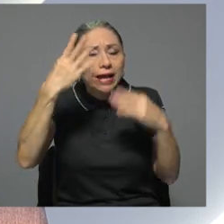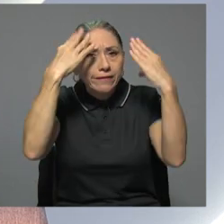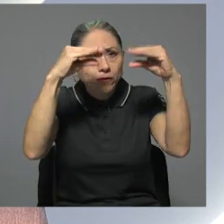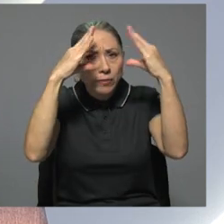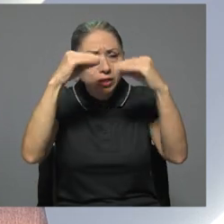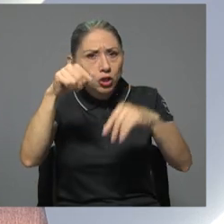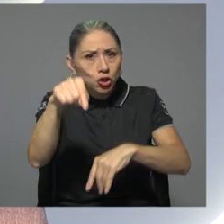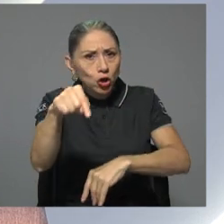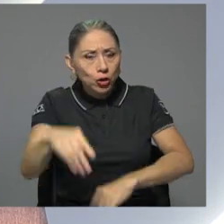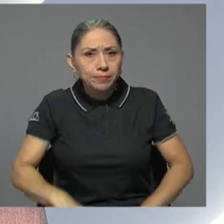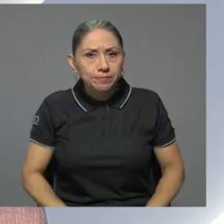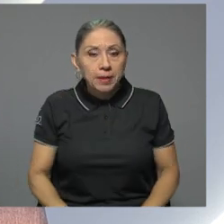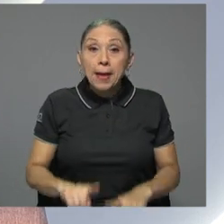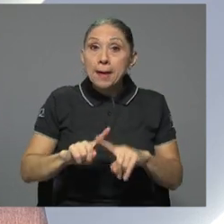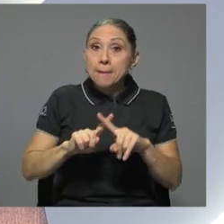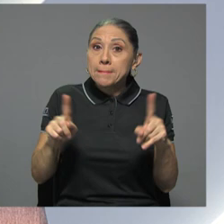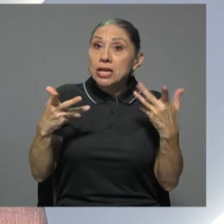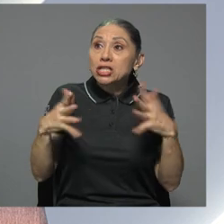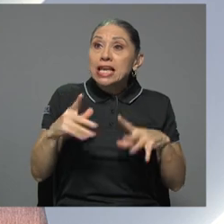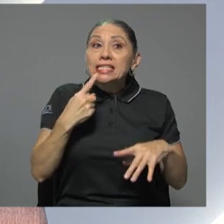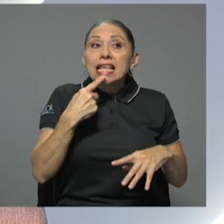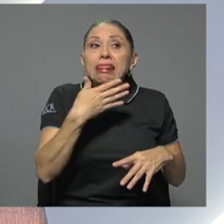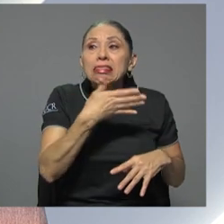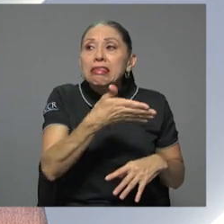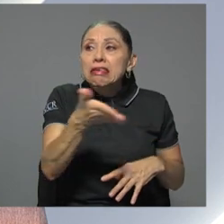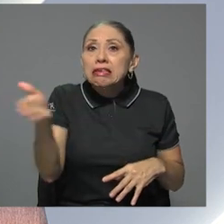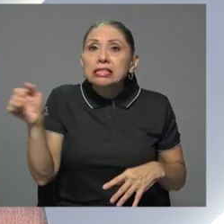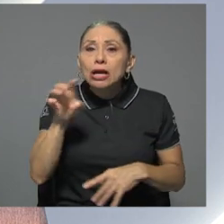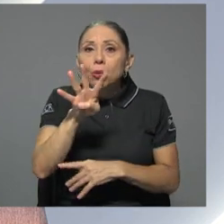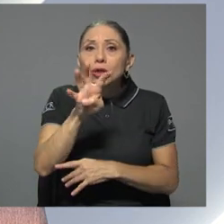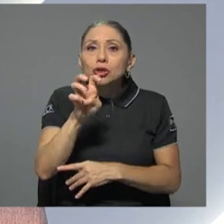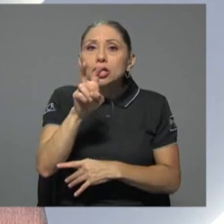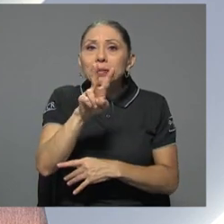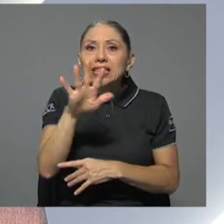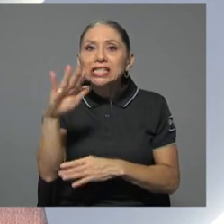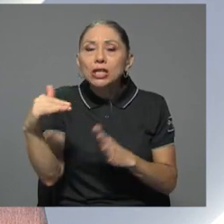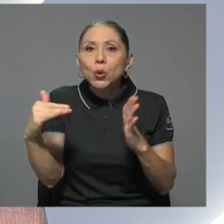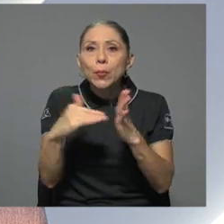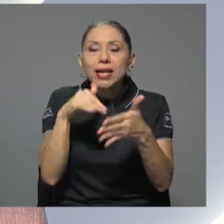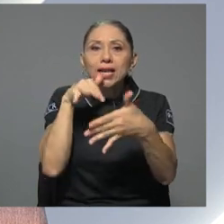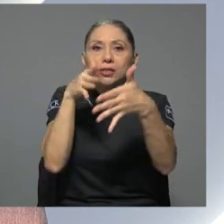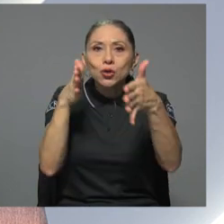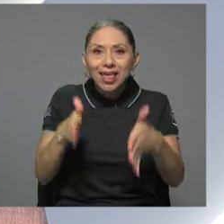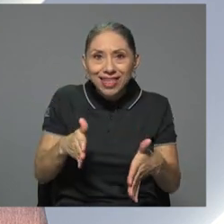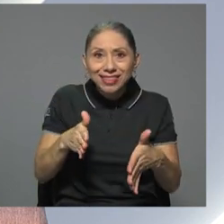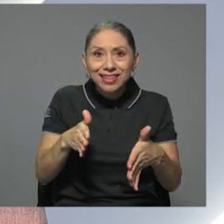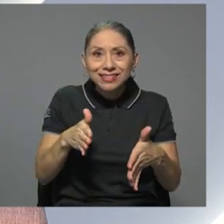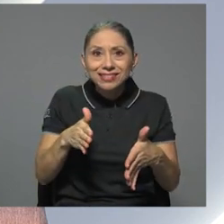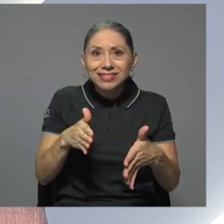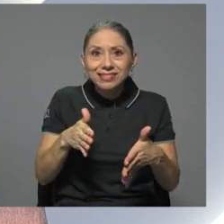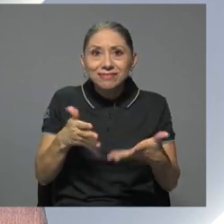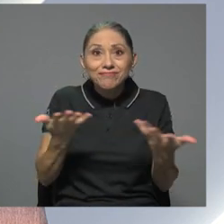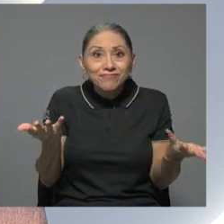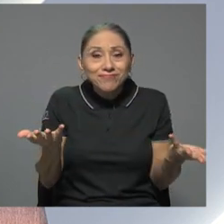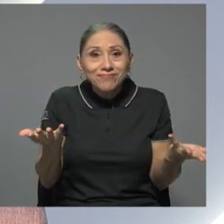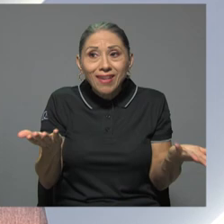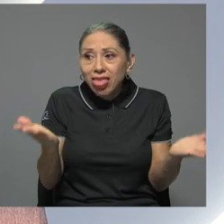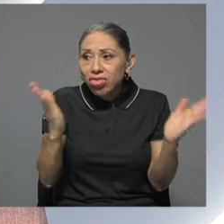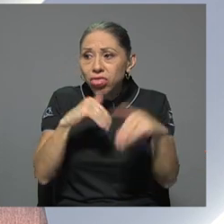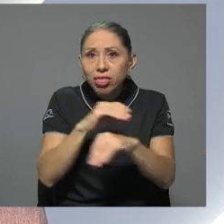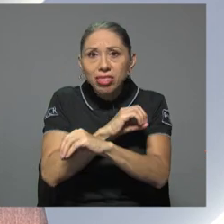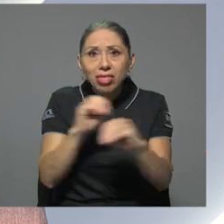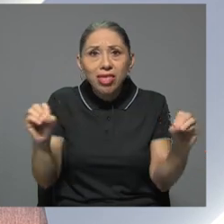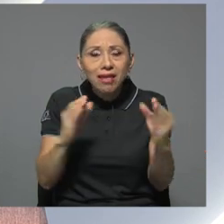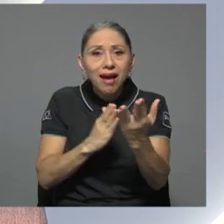sobre ello pero si se dicen que 425 mil estudiantes se quedaron o están sin acceso a internet